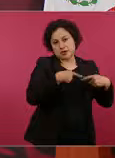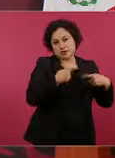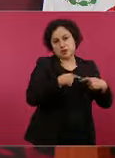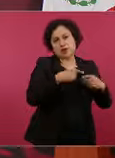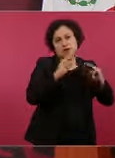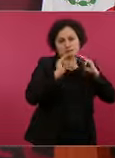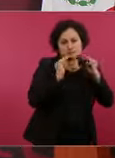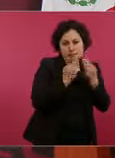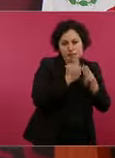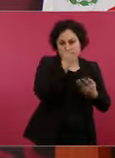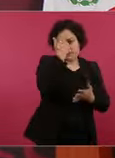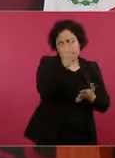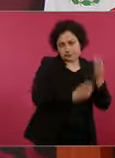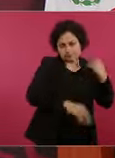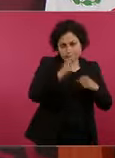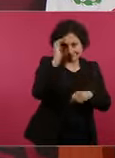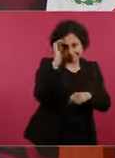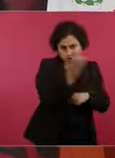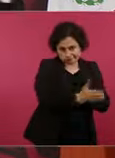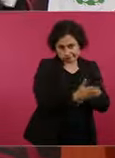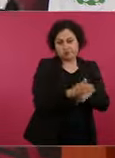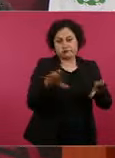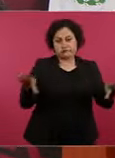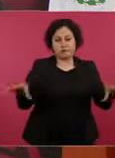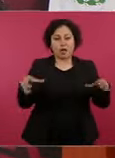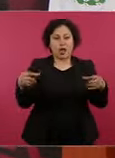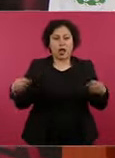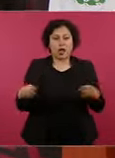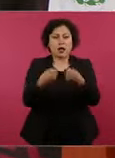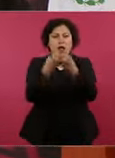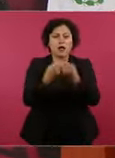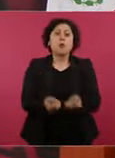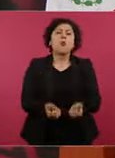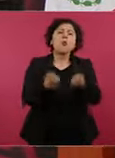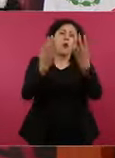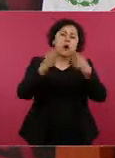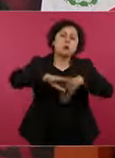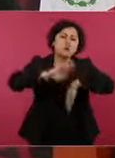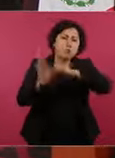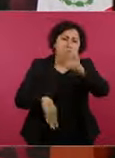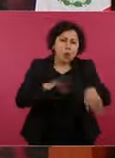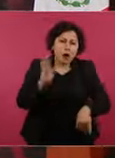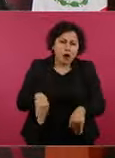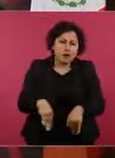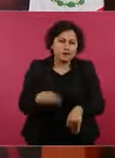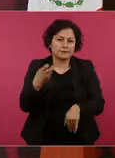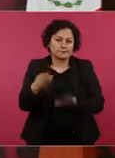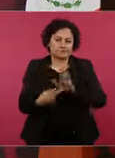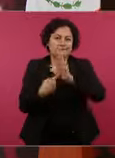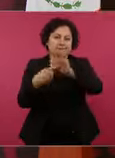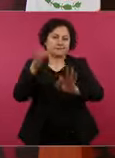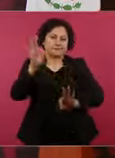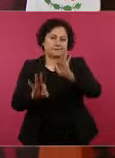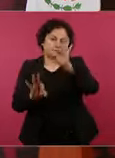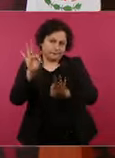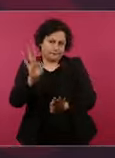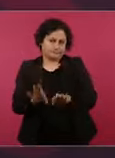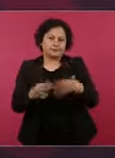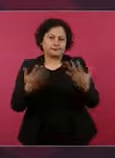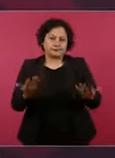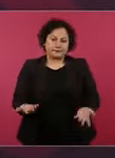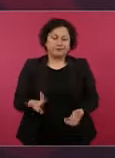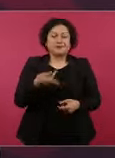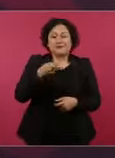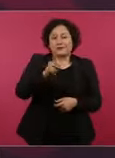esto que vamos a ver es muy representativo de lo que sucedía y de la hipocresía y el papel de los